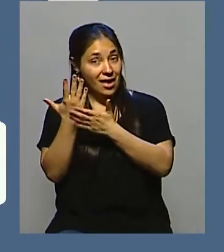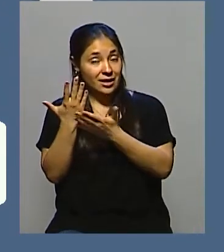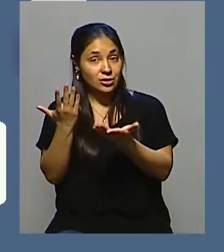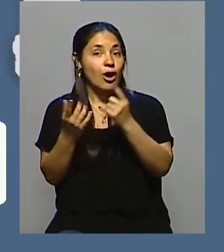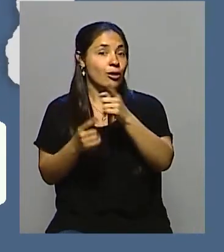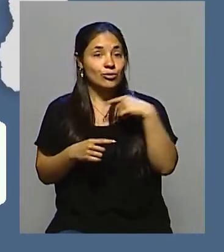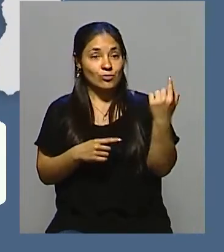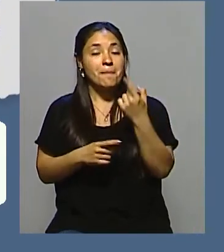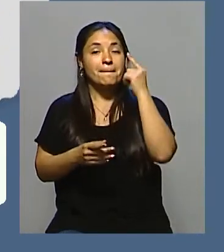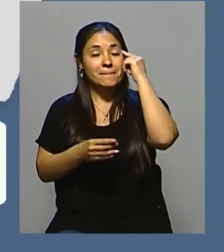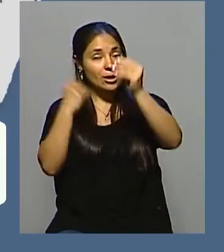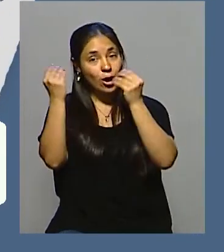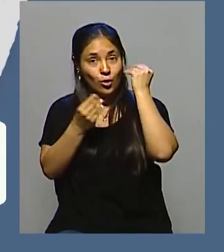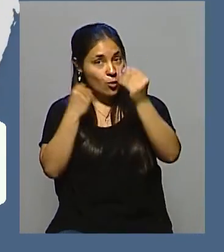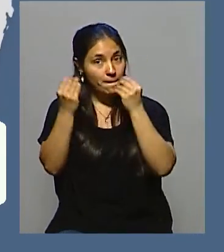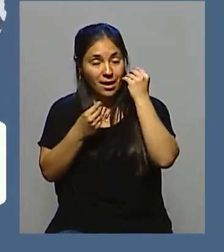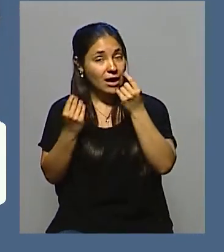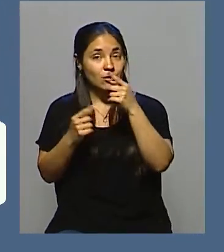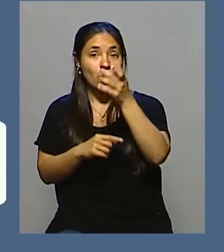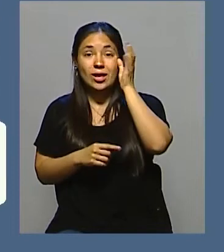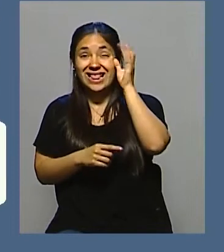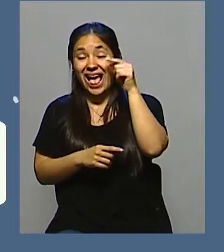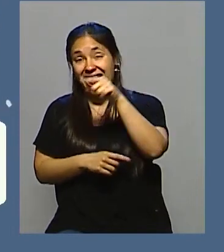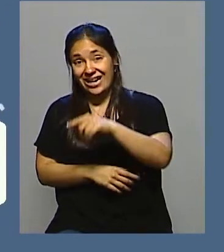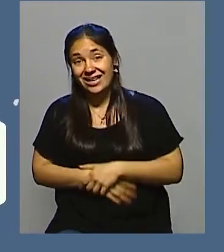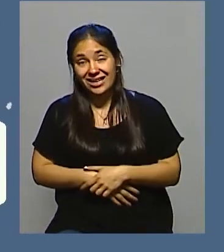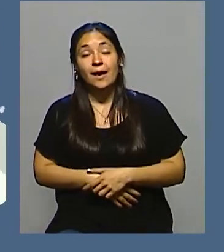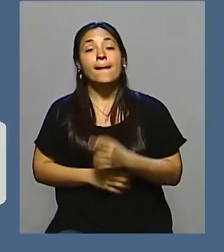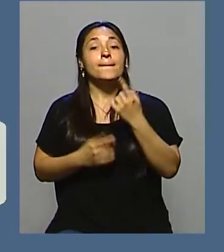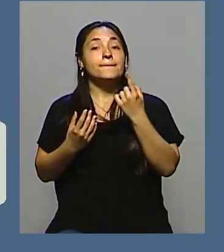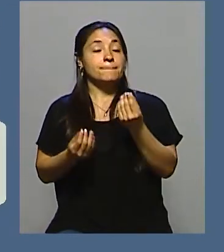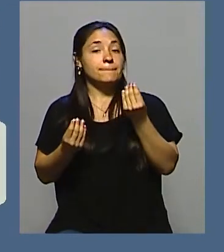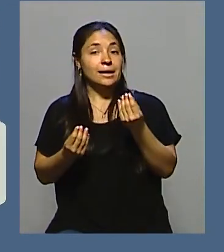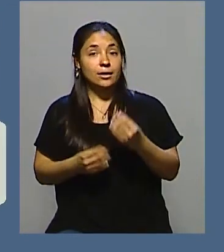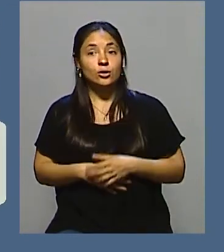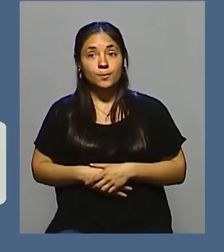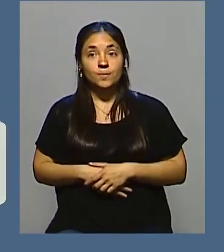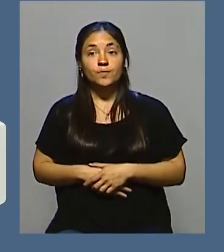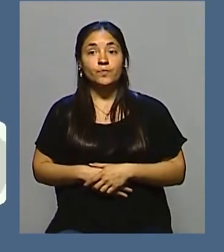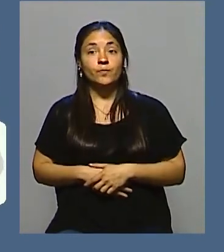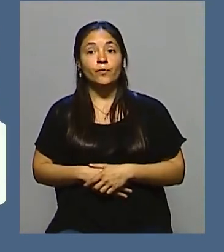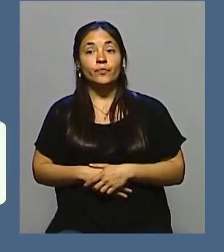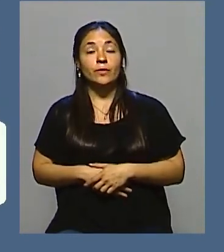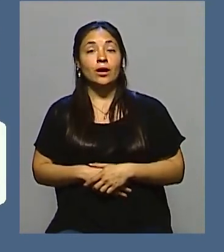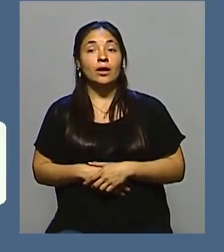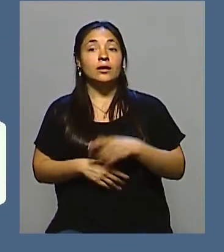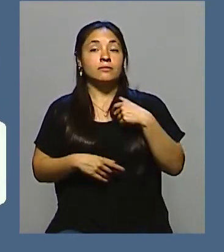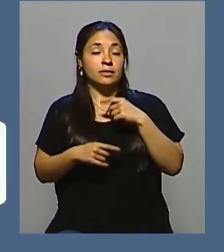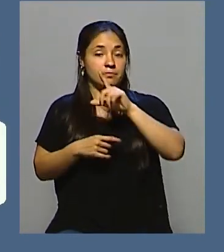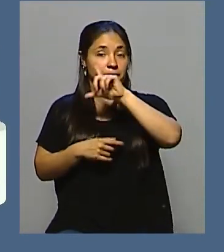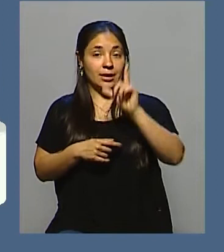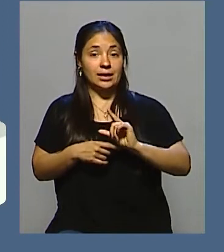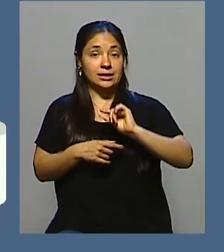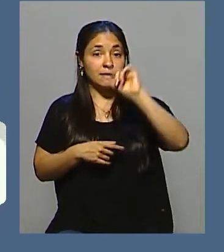preocupados tanto por la situación en Italia, pero como la situación en que se ha desarrollado en otros